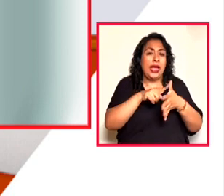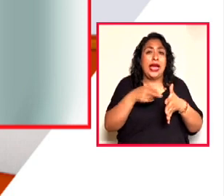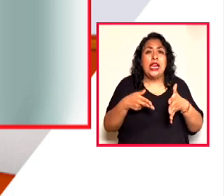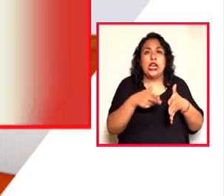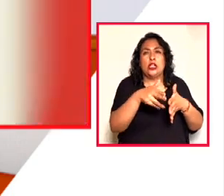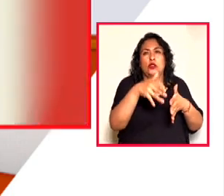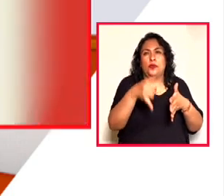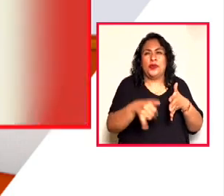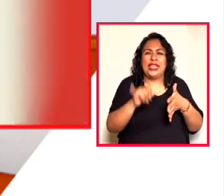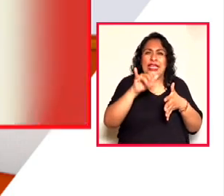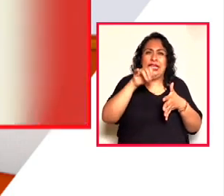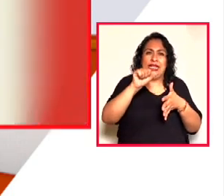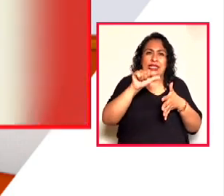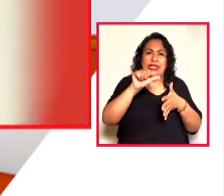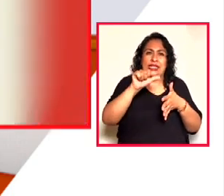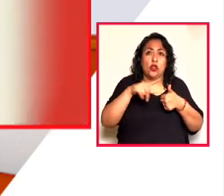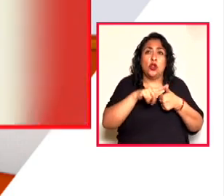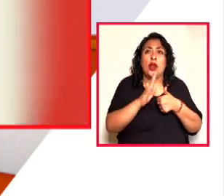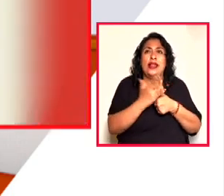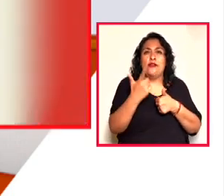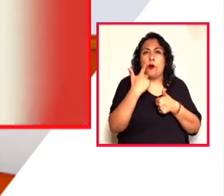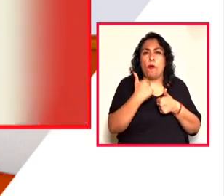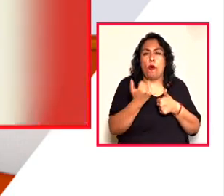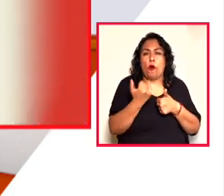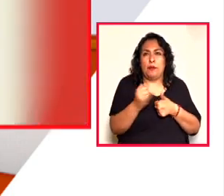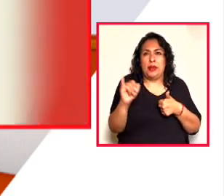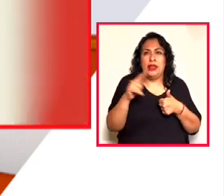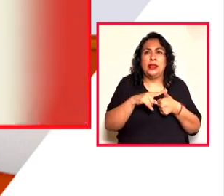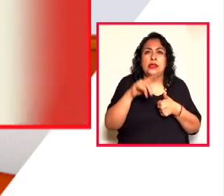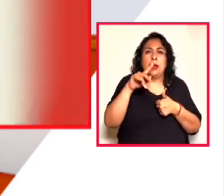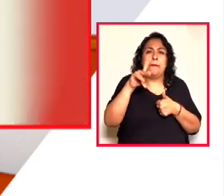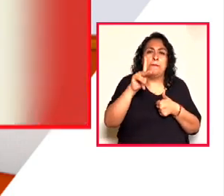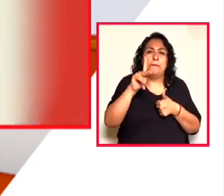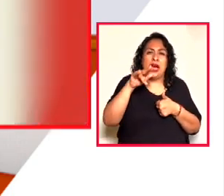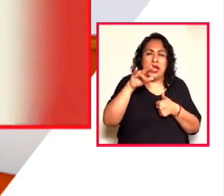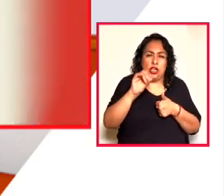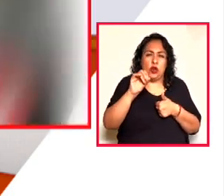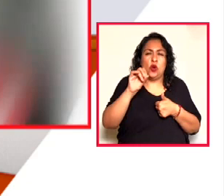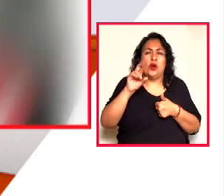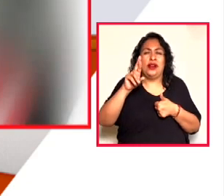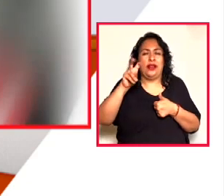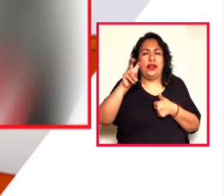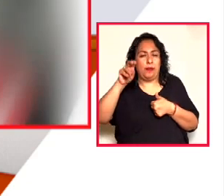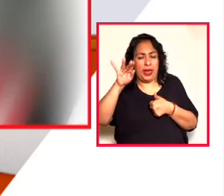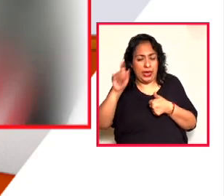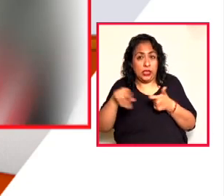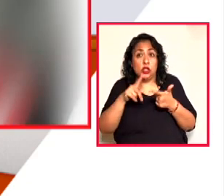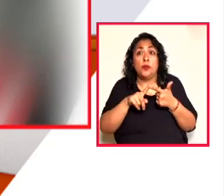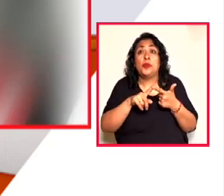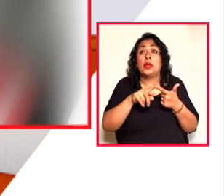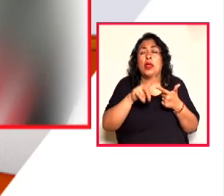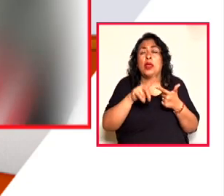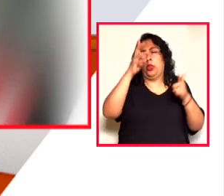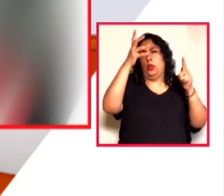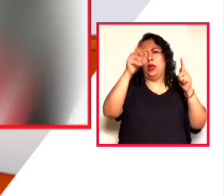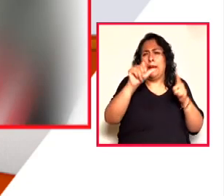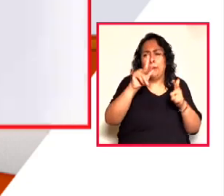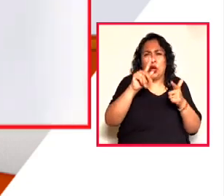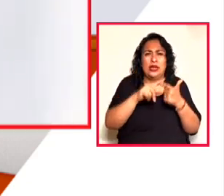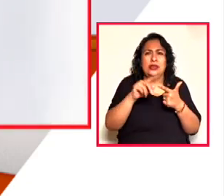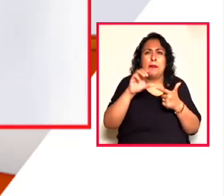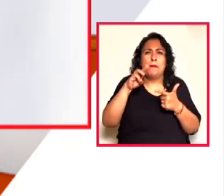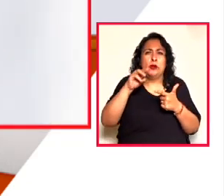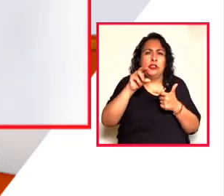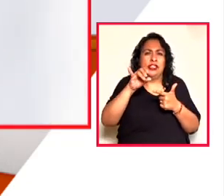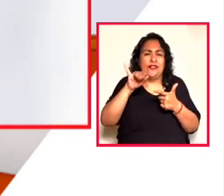Inés Arredondo, El libro rojo de la independencia de Manuel Paino y Vicente Riva Palacio, Apocalipstic de Carlos Monsiváis